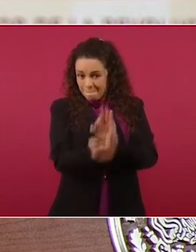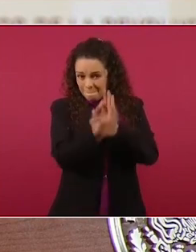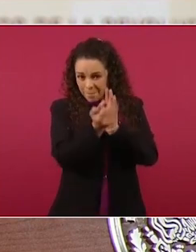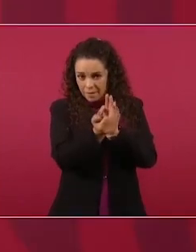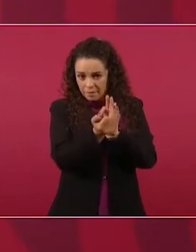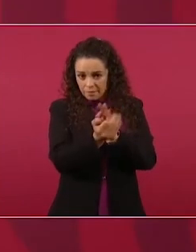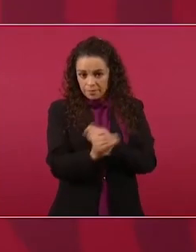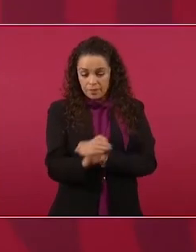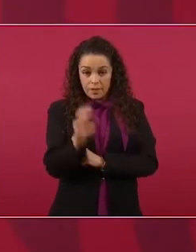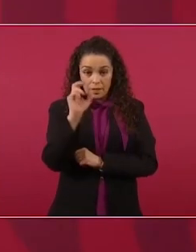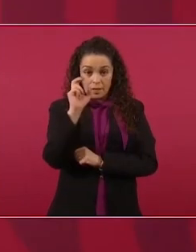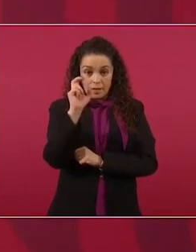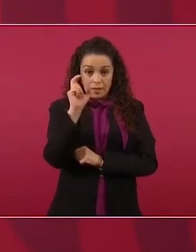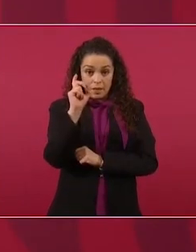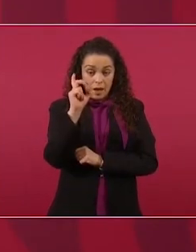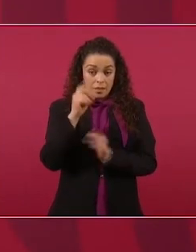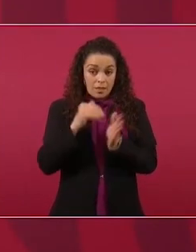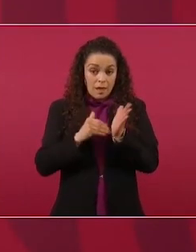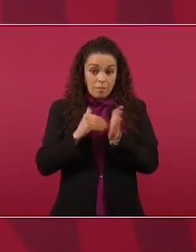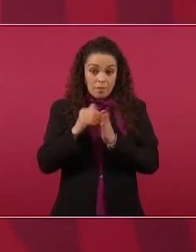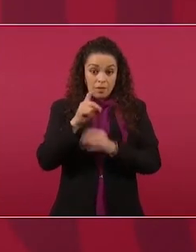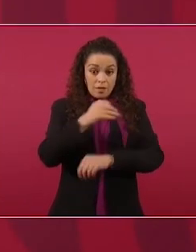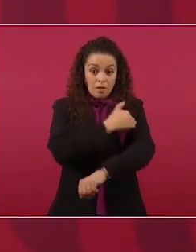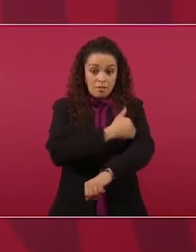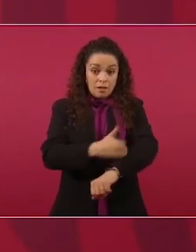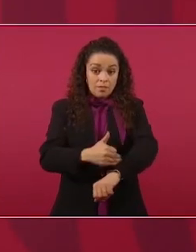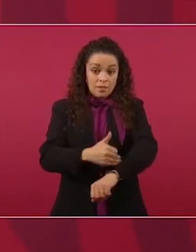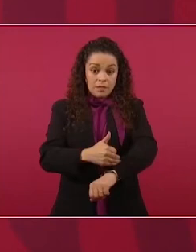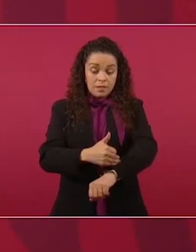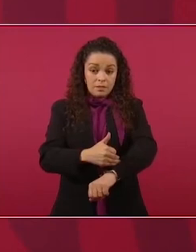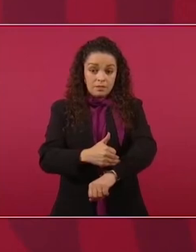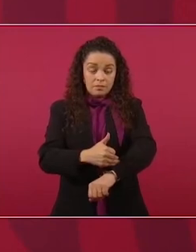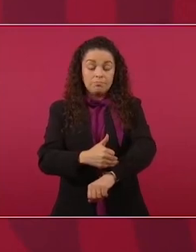30 millones de familias reciben